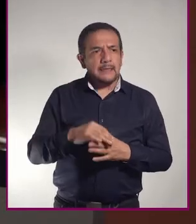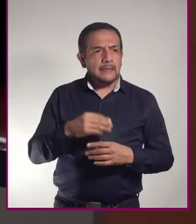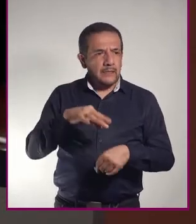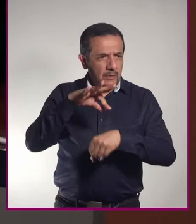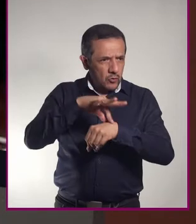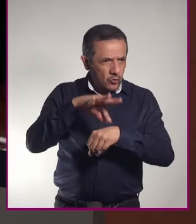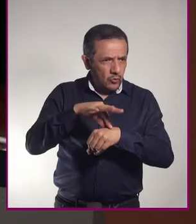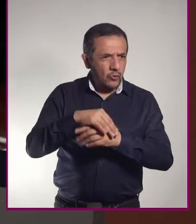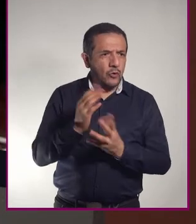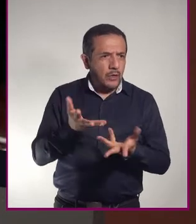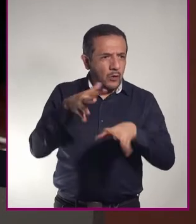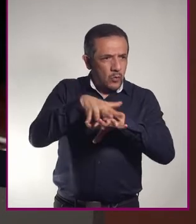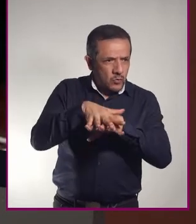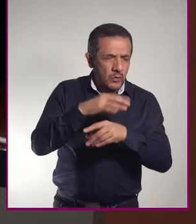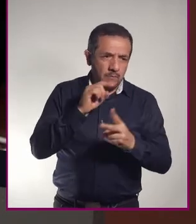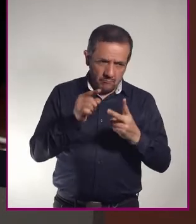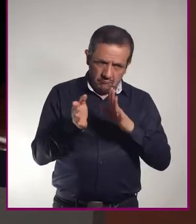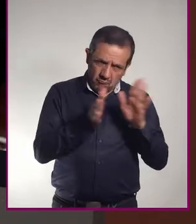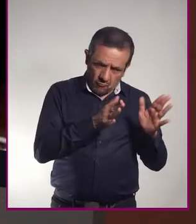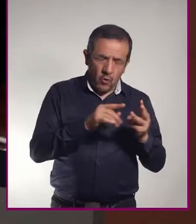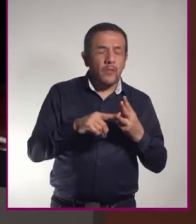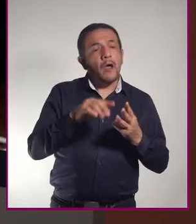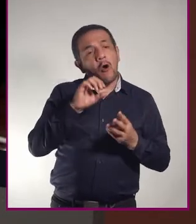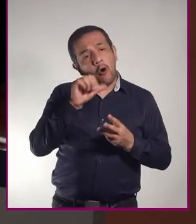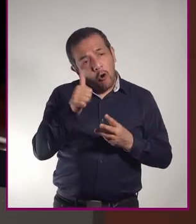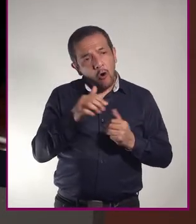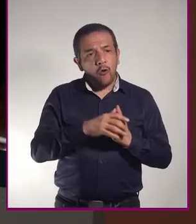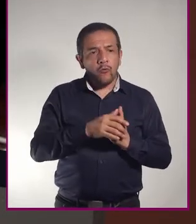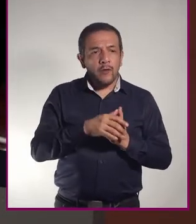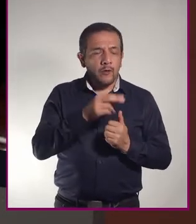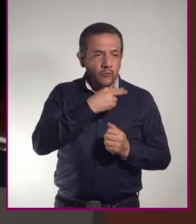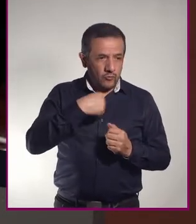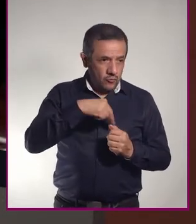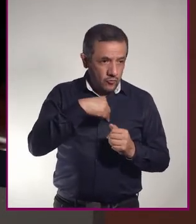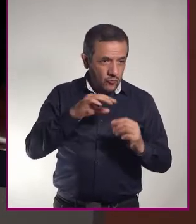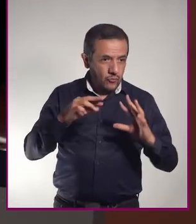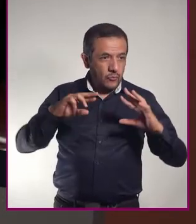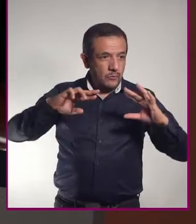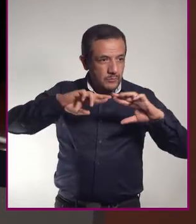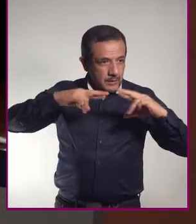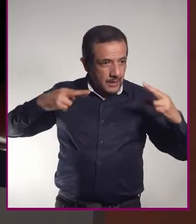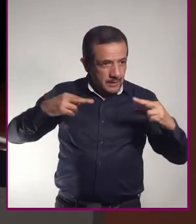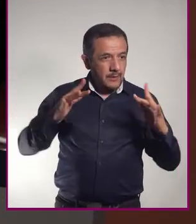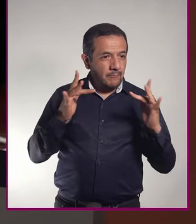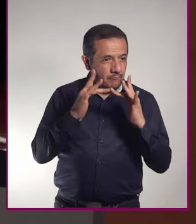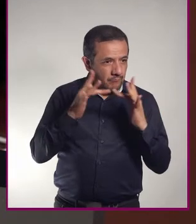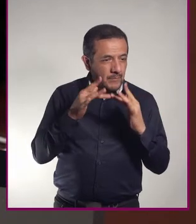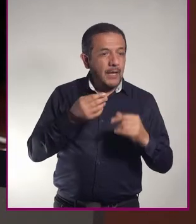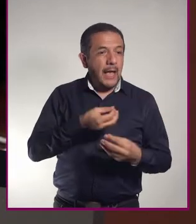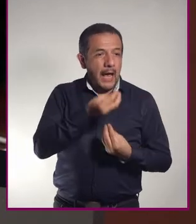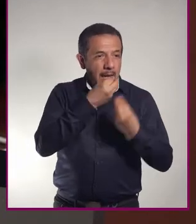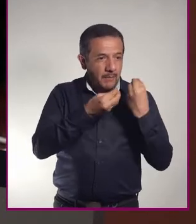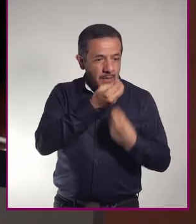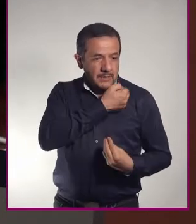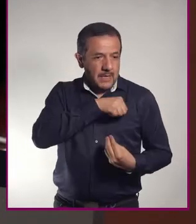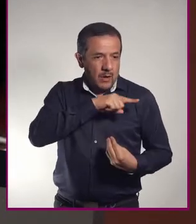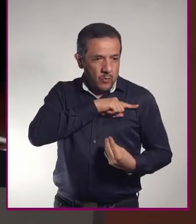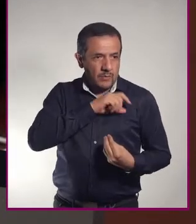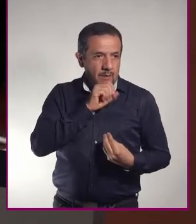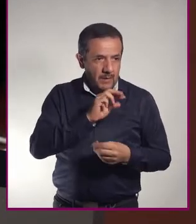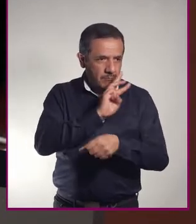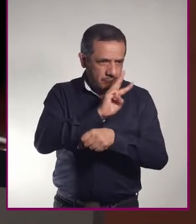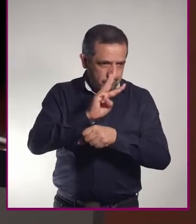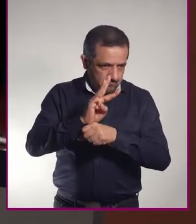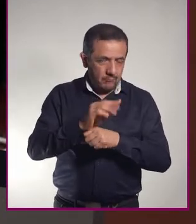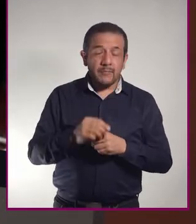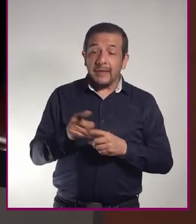Nutrición, en otra iniciativa que estamos relacionados que se llama Alimentación para la Salud, que es un